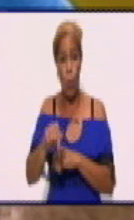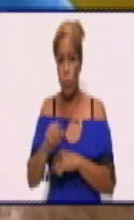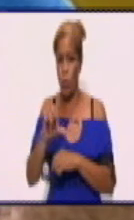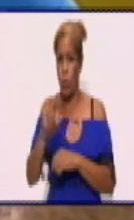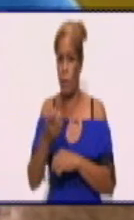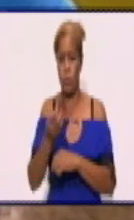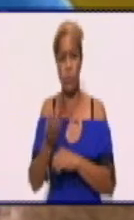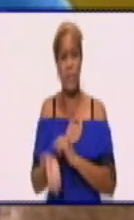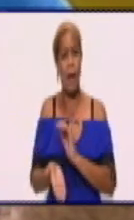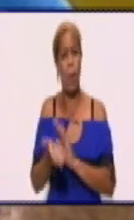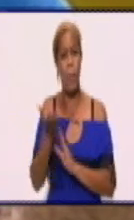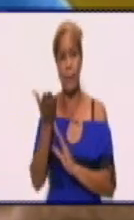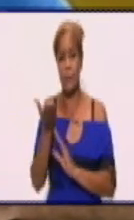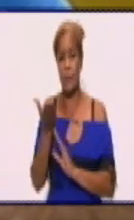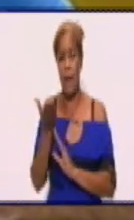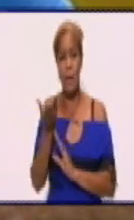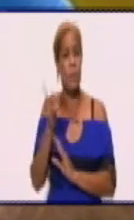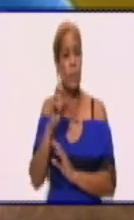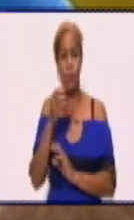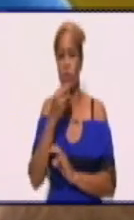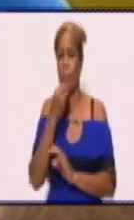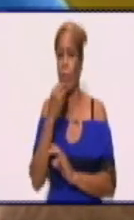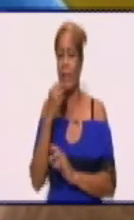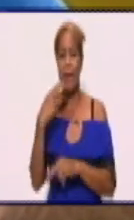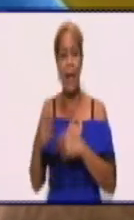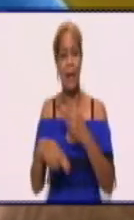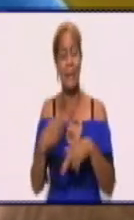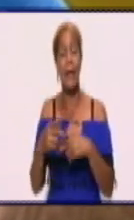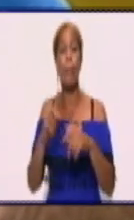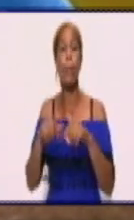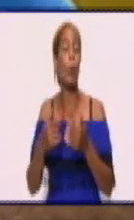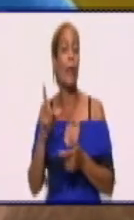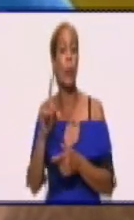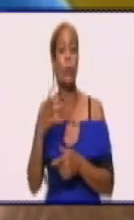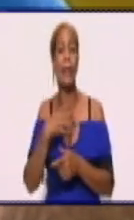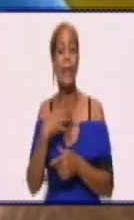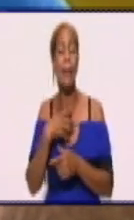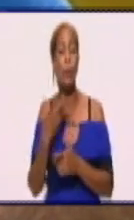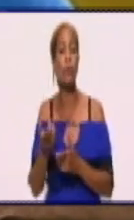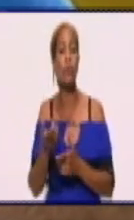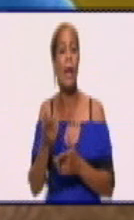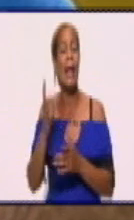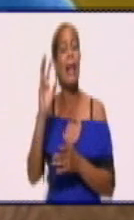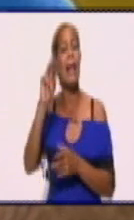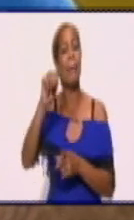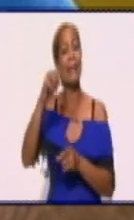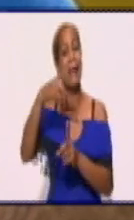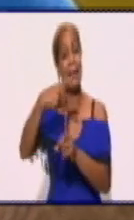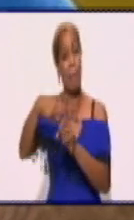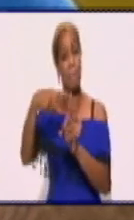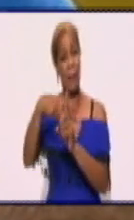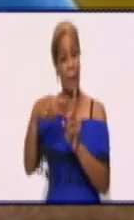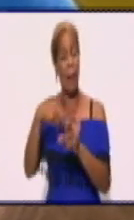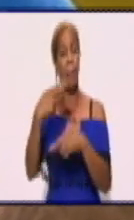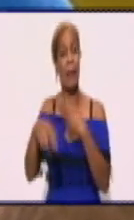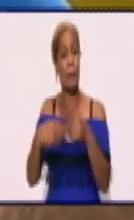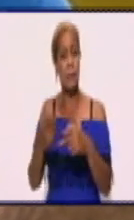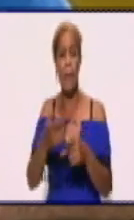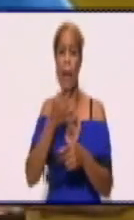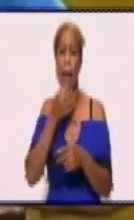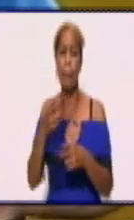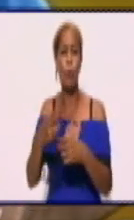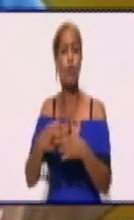de harina, no vamos a poder realizarlas porque no contamos con la materia prima para realizarlas. Y entonces vamos a tener que concentrarnos en